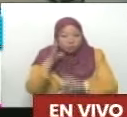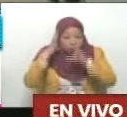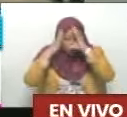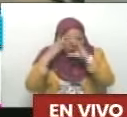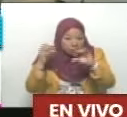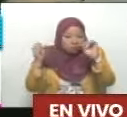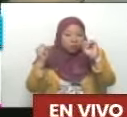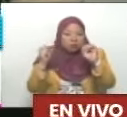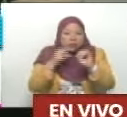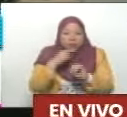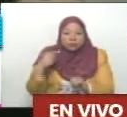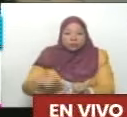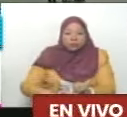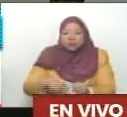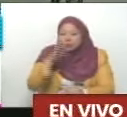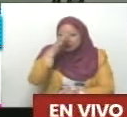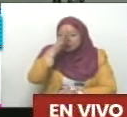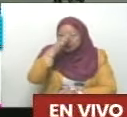qué es echar broma en Venezuela,